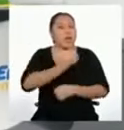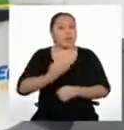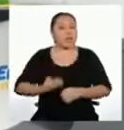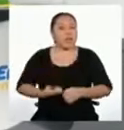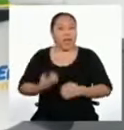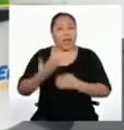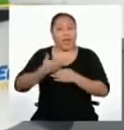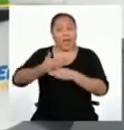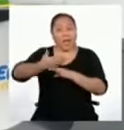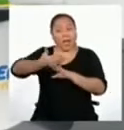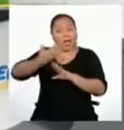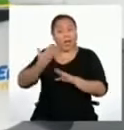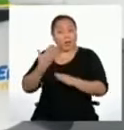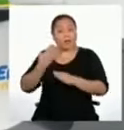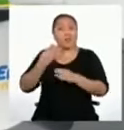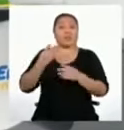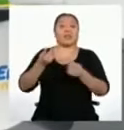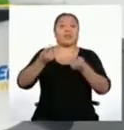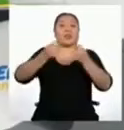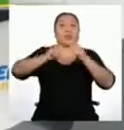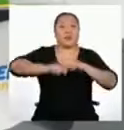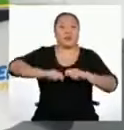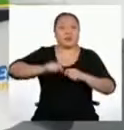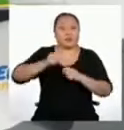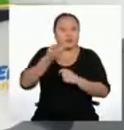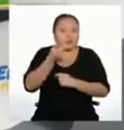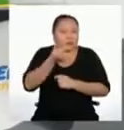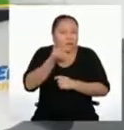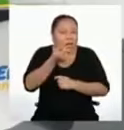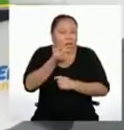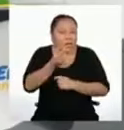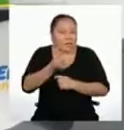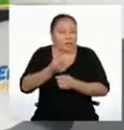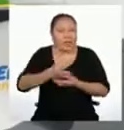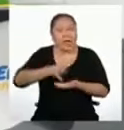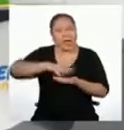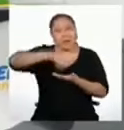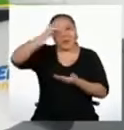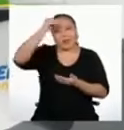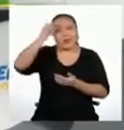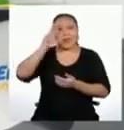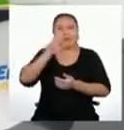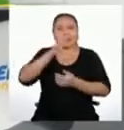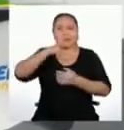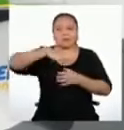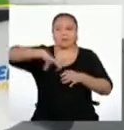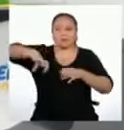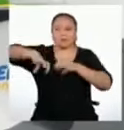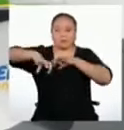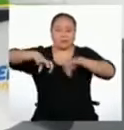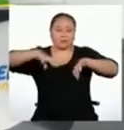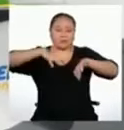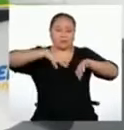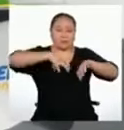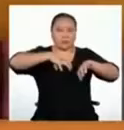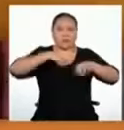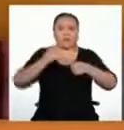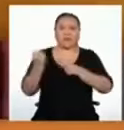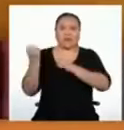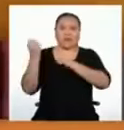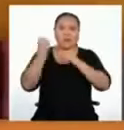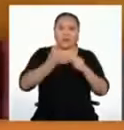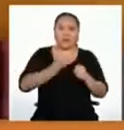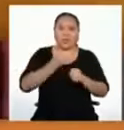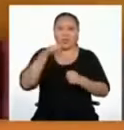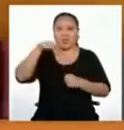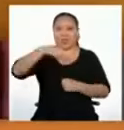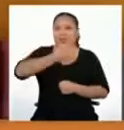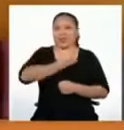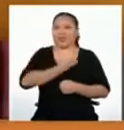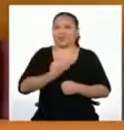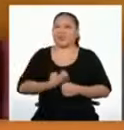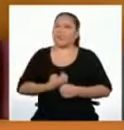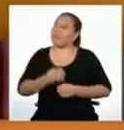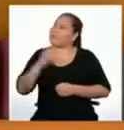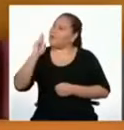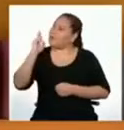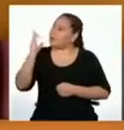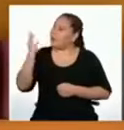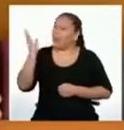de la pausa estuvimos a punto de aprender las 3 divisiones de poder en nuestro Estado. ¿Profesora? Hola